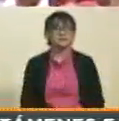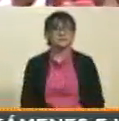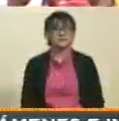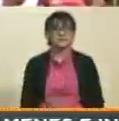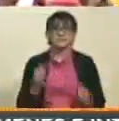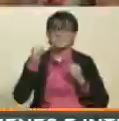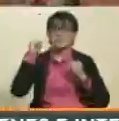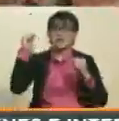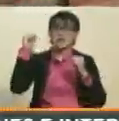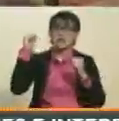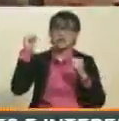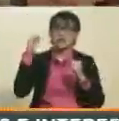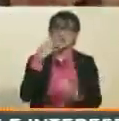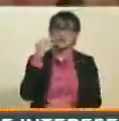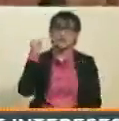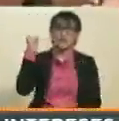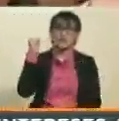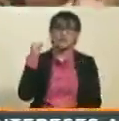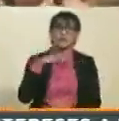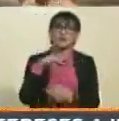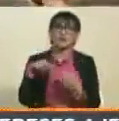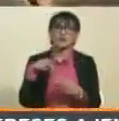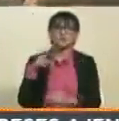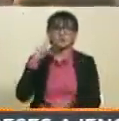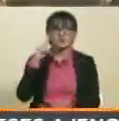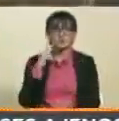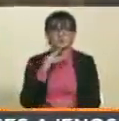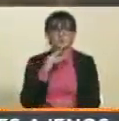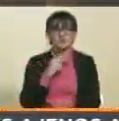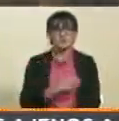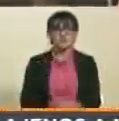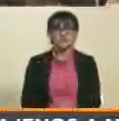triunfar! ¡La revolución bolivariana!